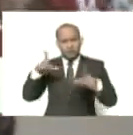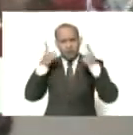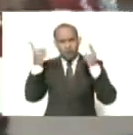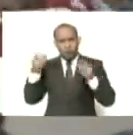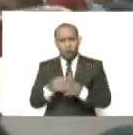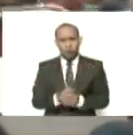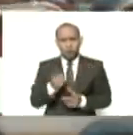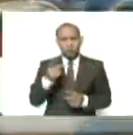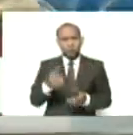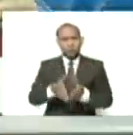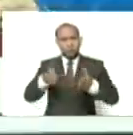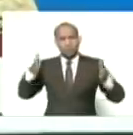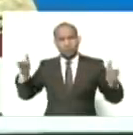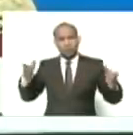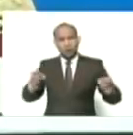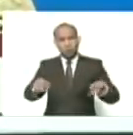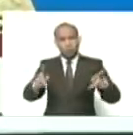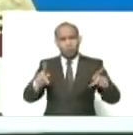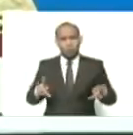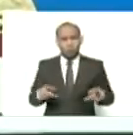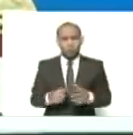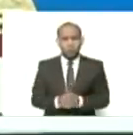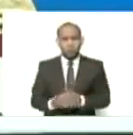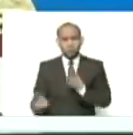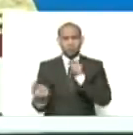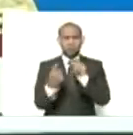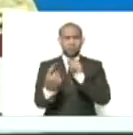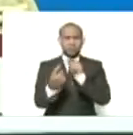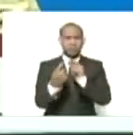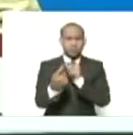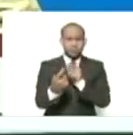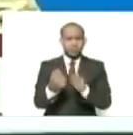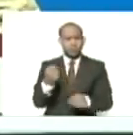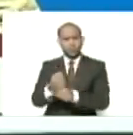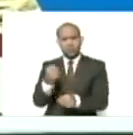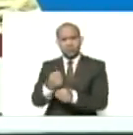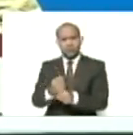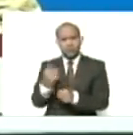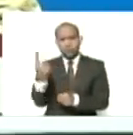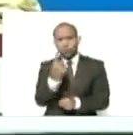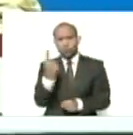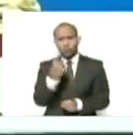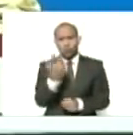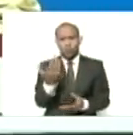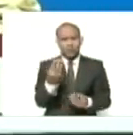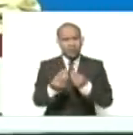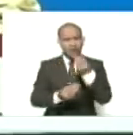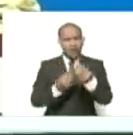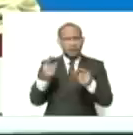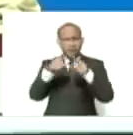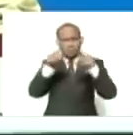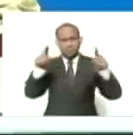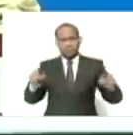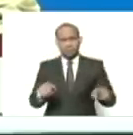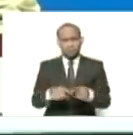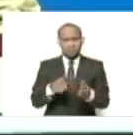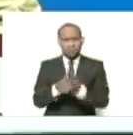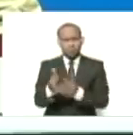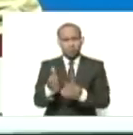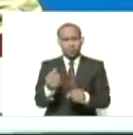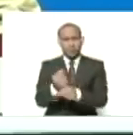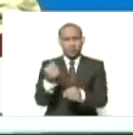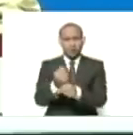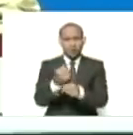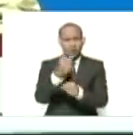es una gran oportunidad para el debate, para la acción. No se trata solo de hacer un marco regulatorio, una